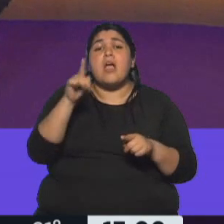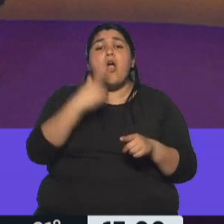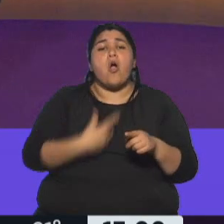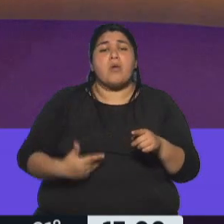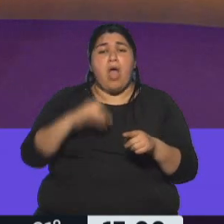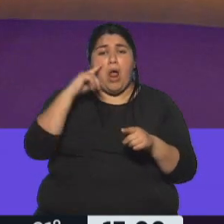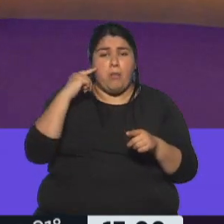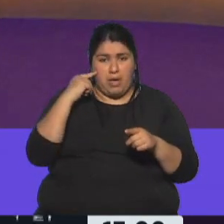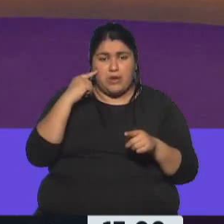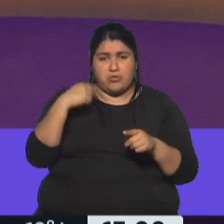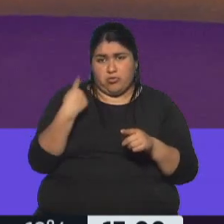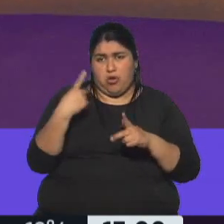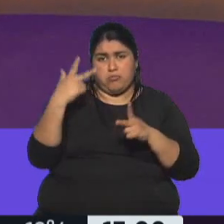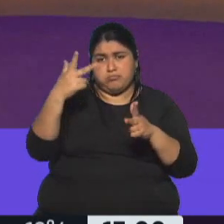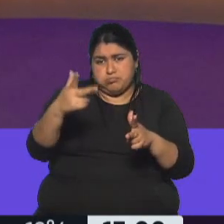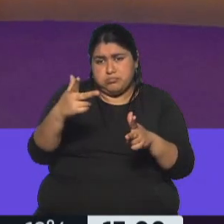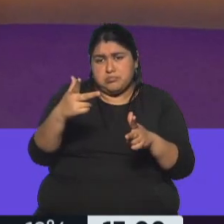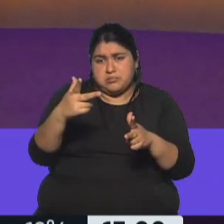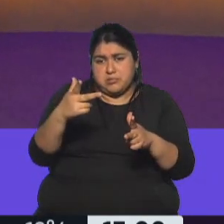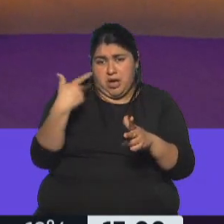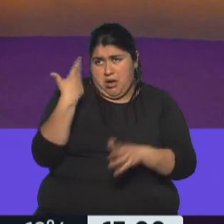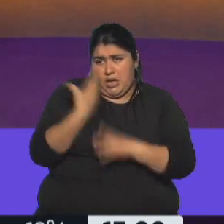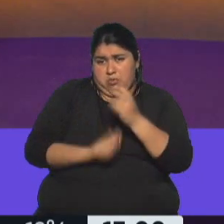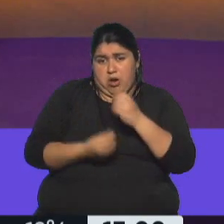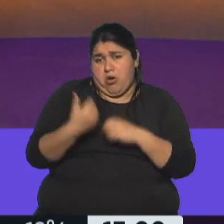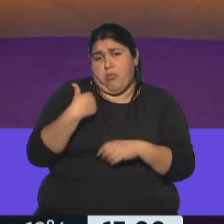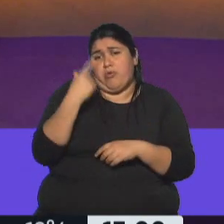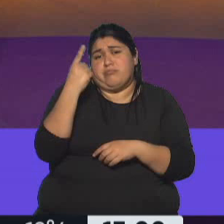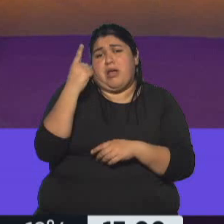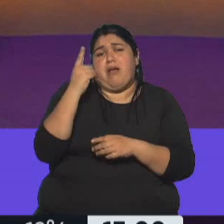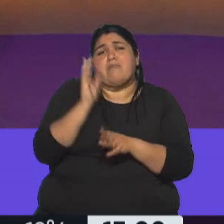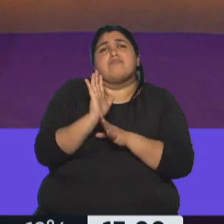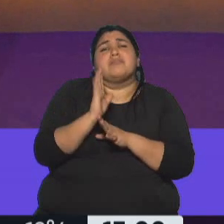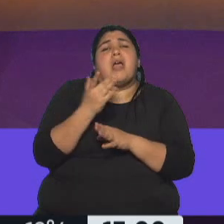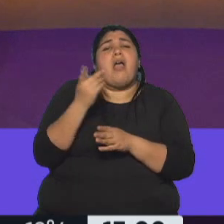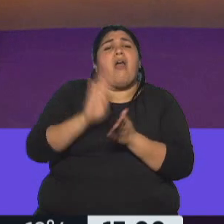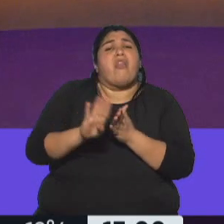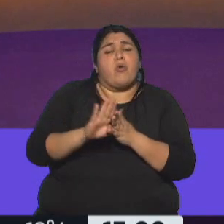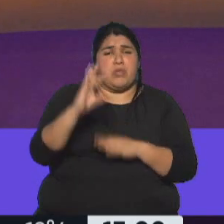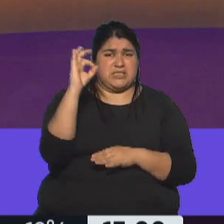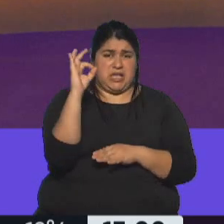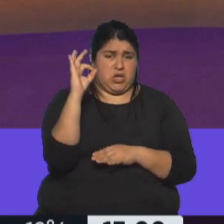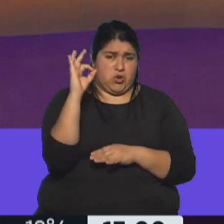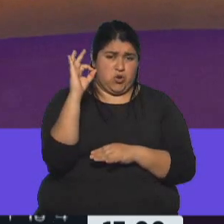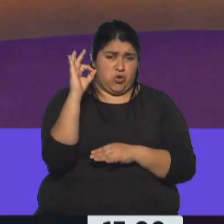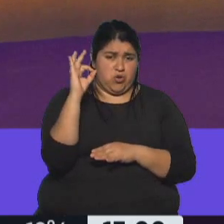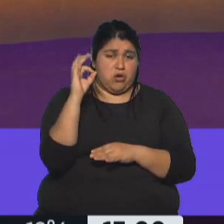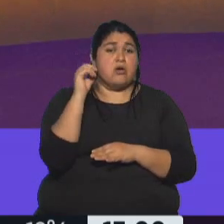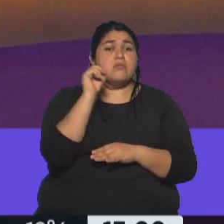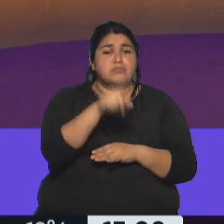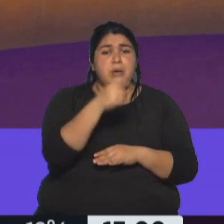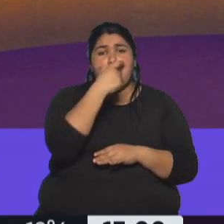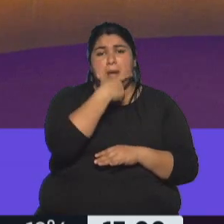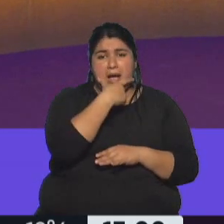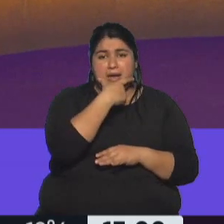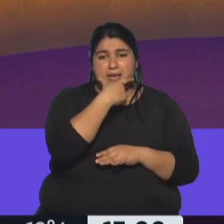Alberto podríamos responder, sin equivocarnos, cero en materia de endeudamiento externo, entre otras cosas porque el gobierno de Mauricio Macri nos